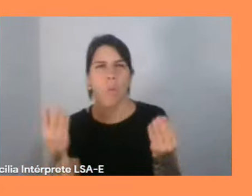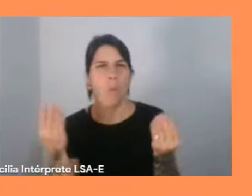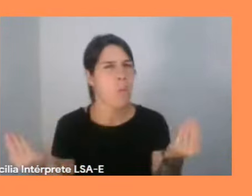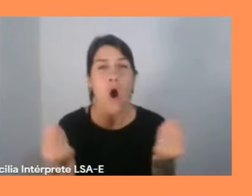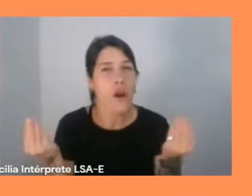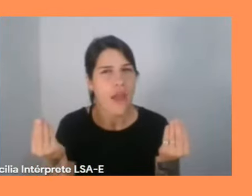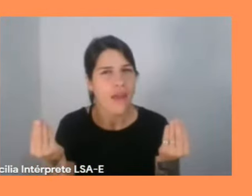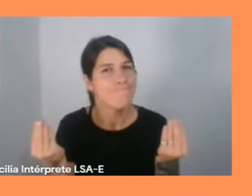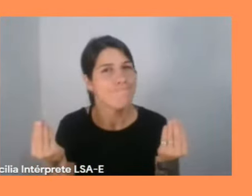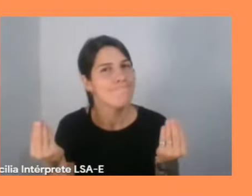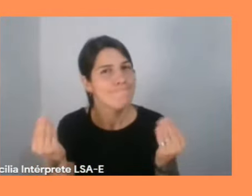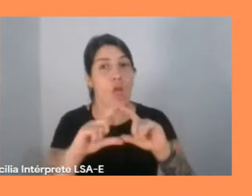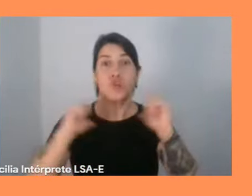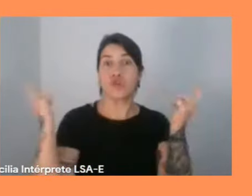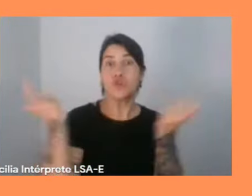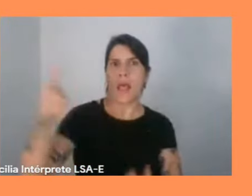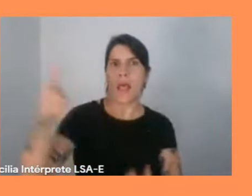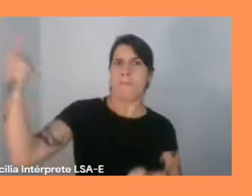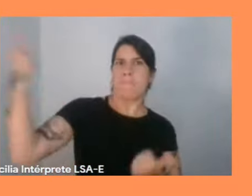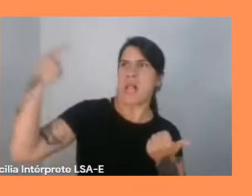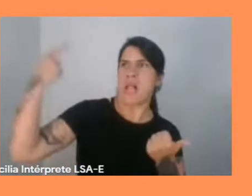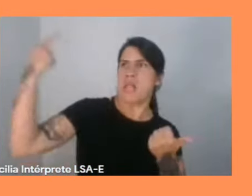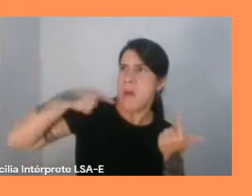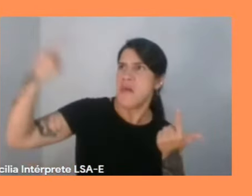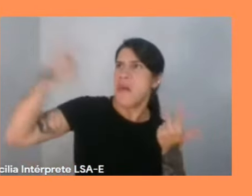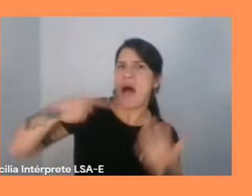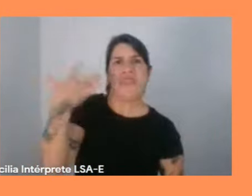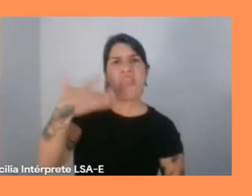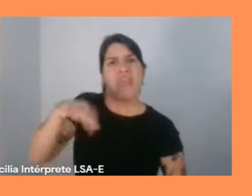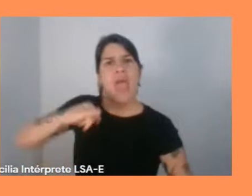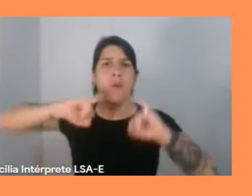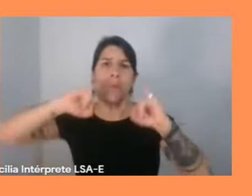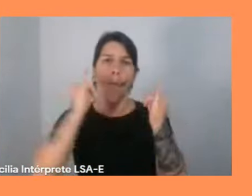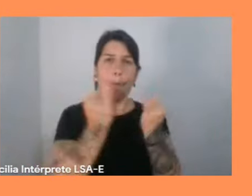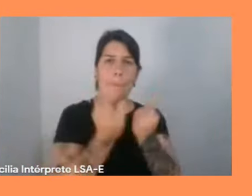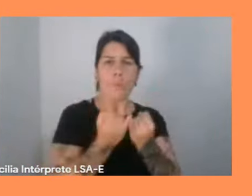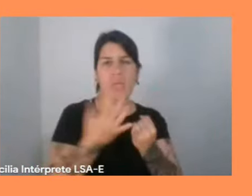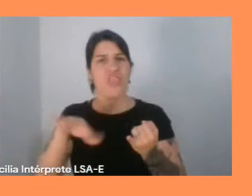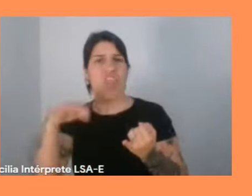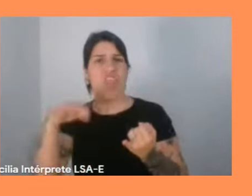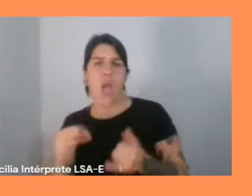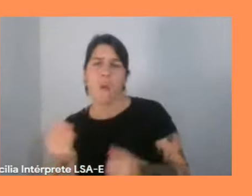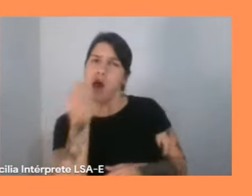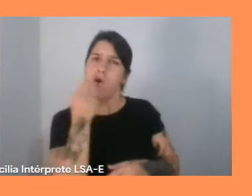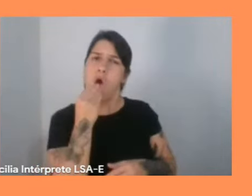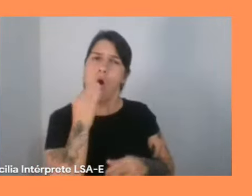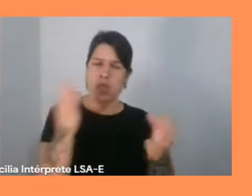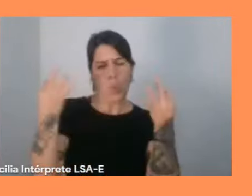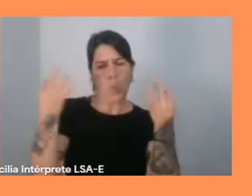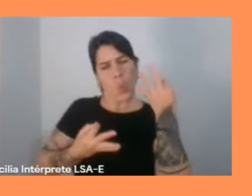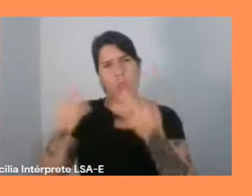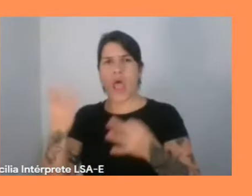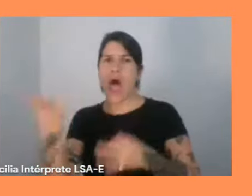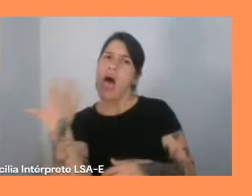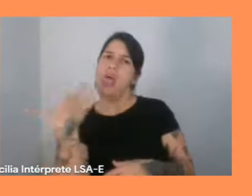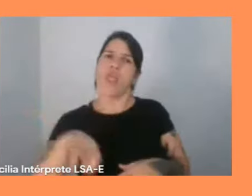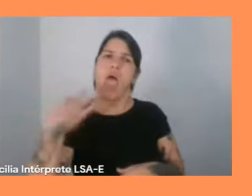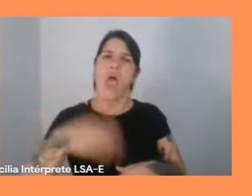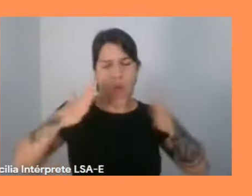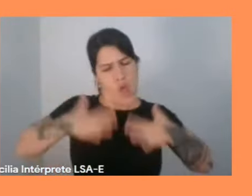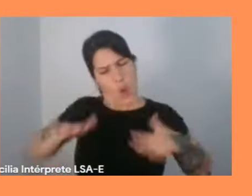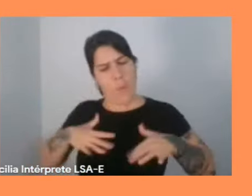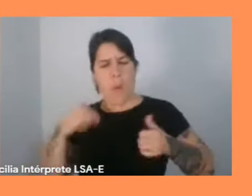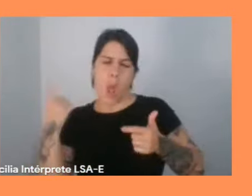ser, qué comer, cómo vestir y qué cuerpos debemos tener, la ESI cuestiona los